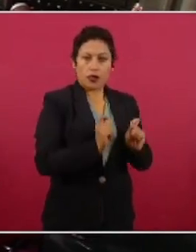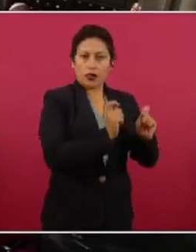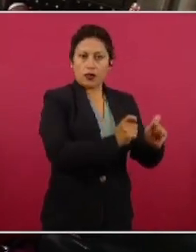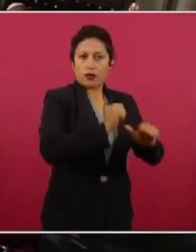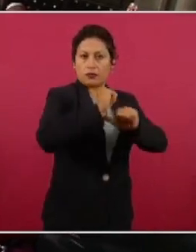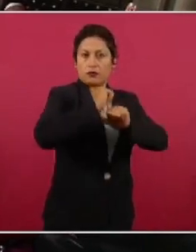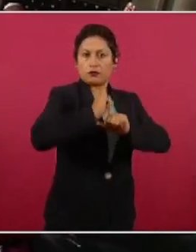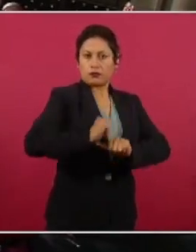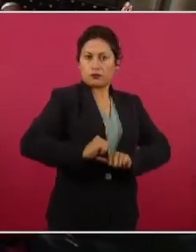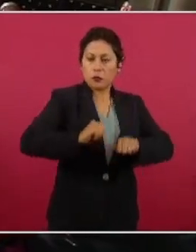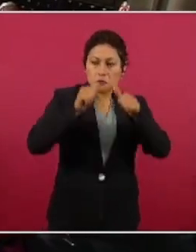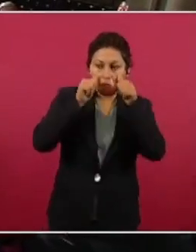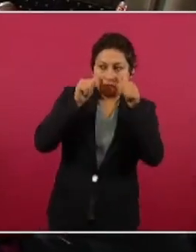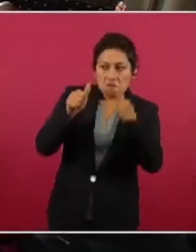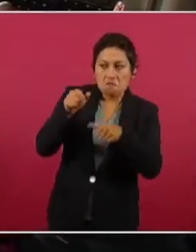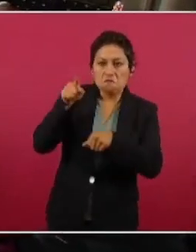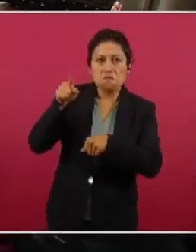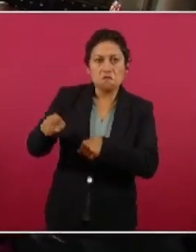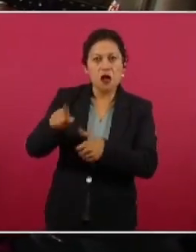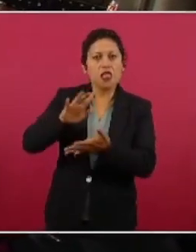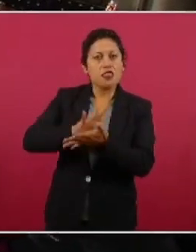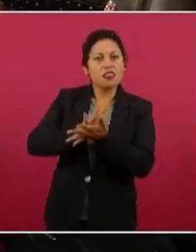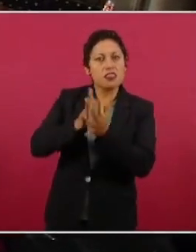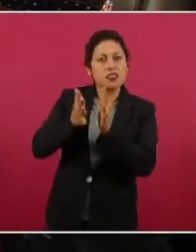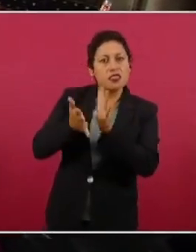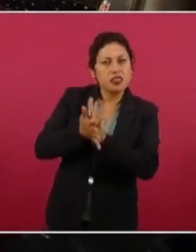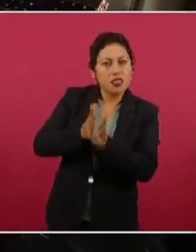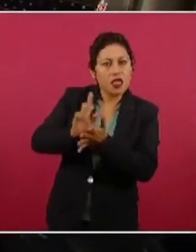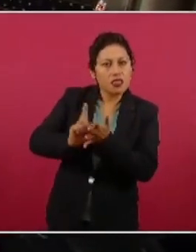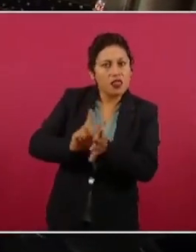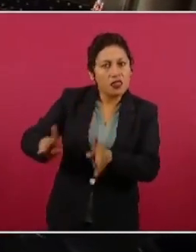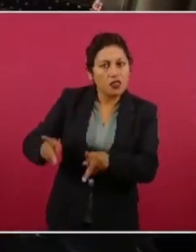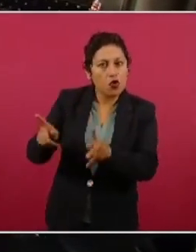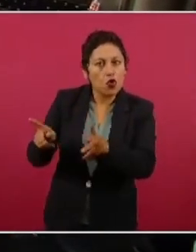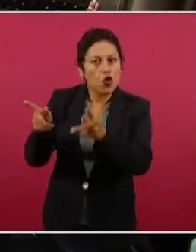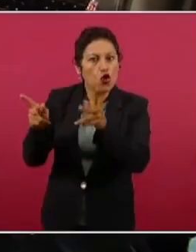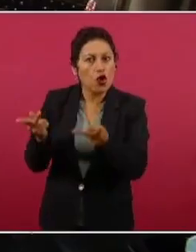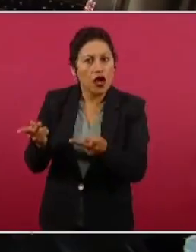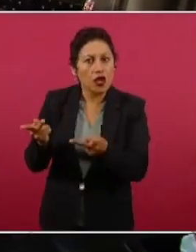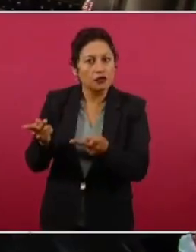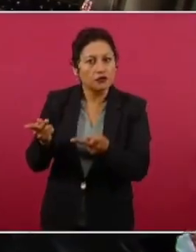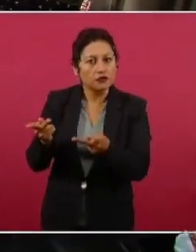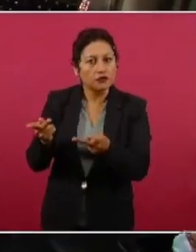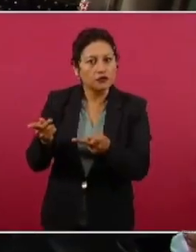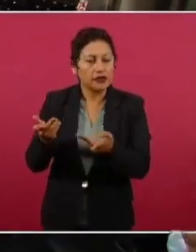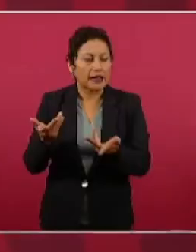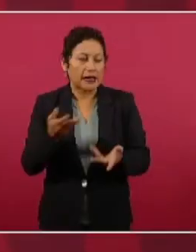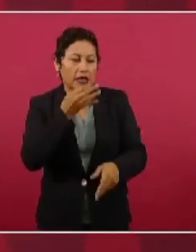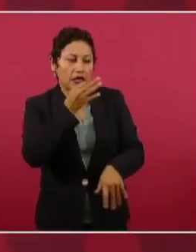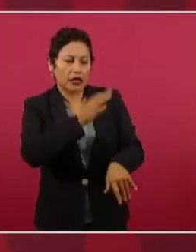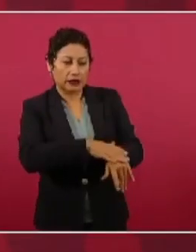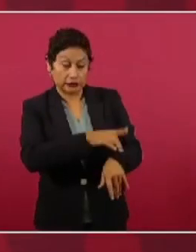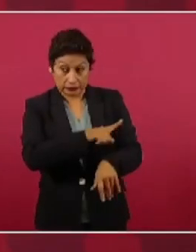tenían como premio quedarse con el botín.